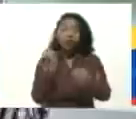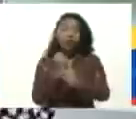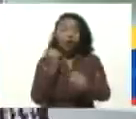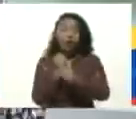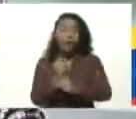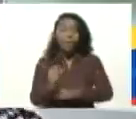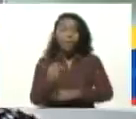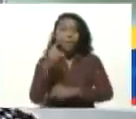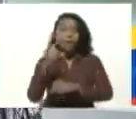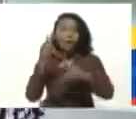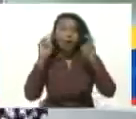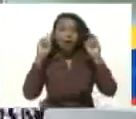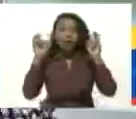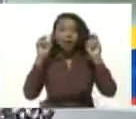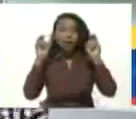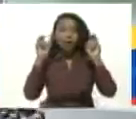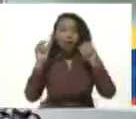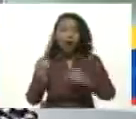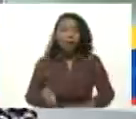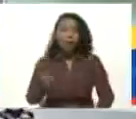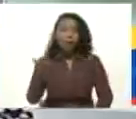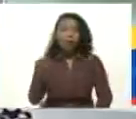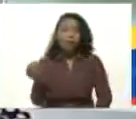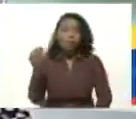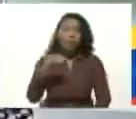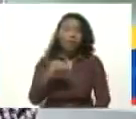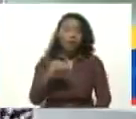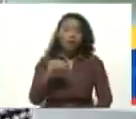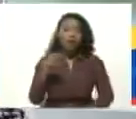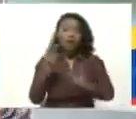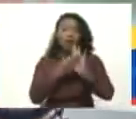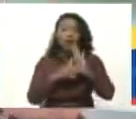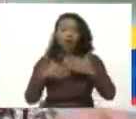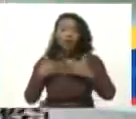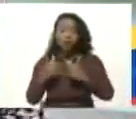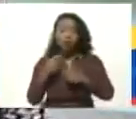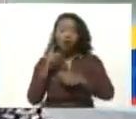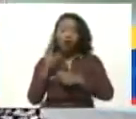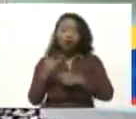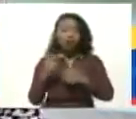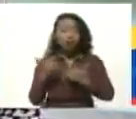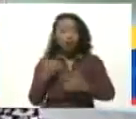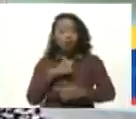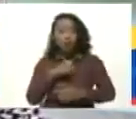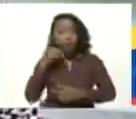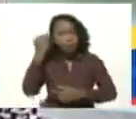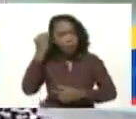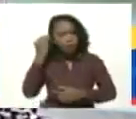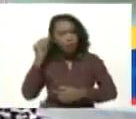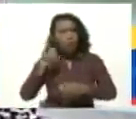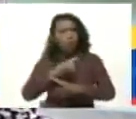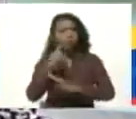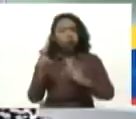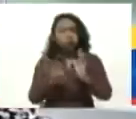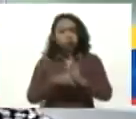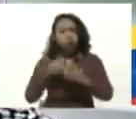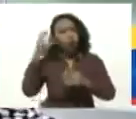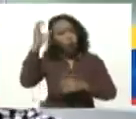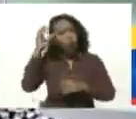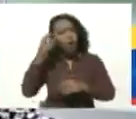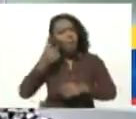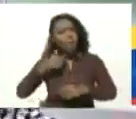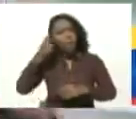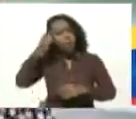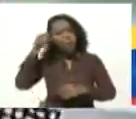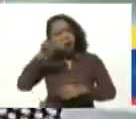primer tema y el más importante, que es el de bioseguridad. Y allí pues yo creo que hay plena conciencia ahorita de nuestro pueblo,